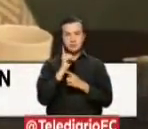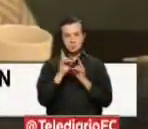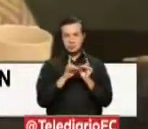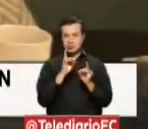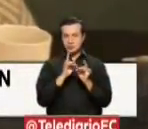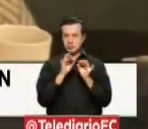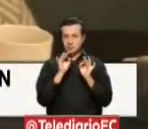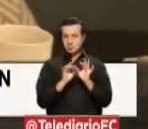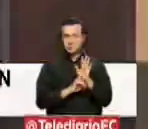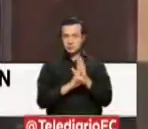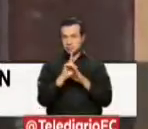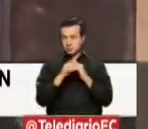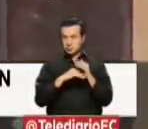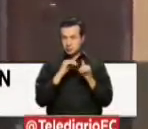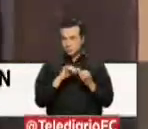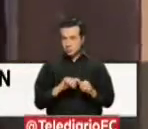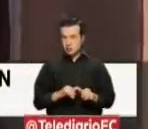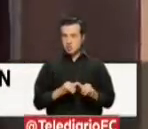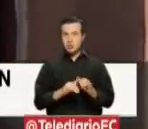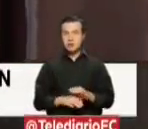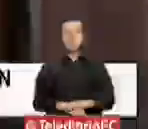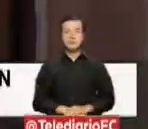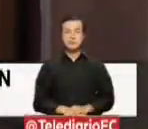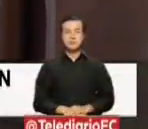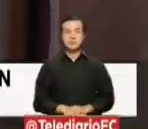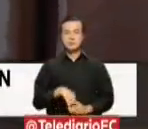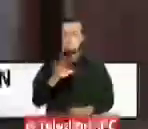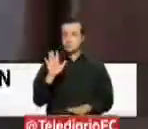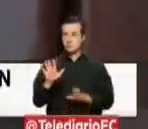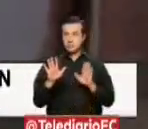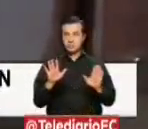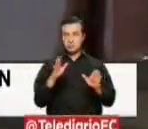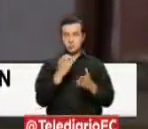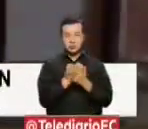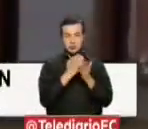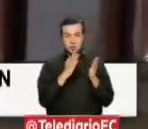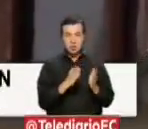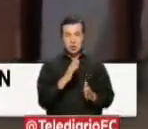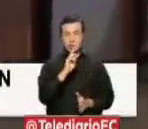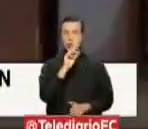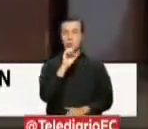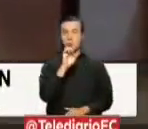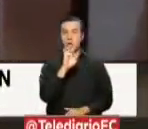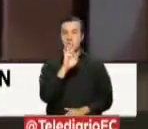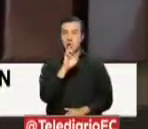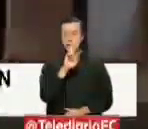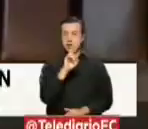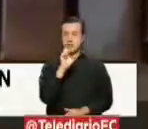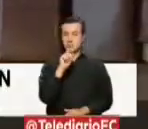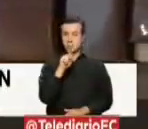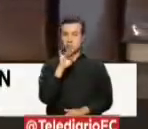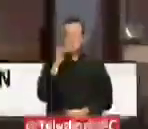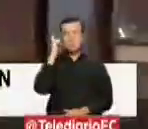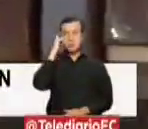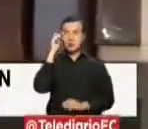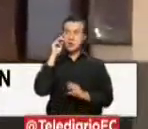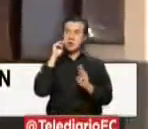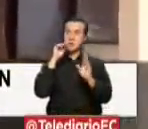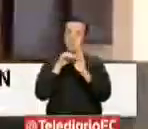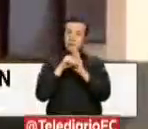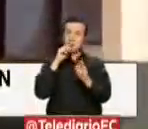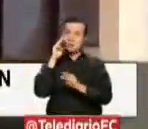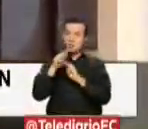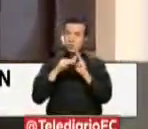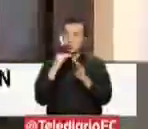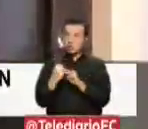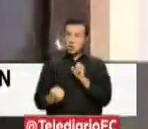para un desarrollo sustentable. Ambos escenarios son analizados por el economista Walter Spurrier, quien considera positivo que la banca multilateral